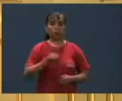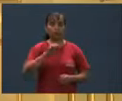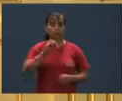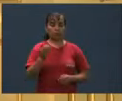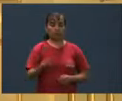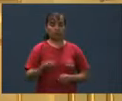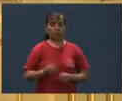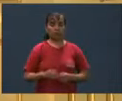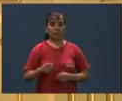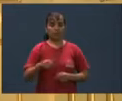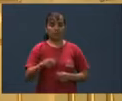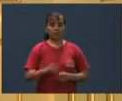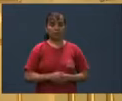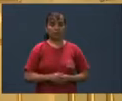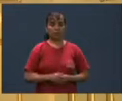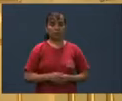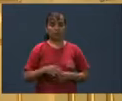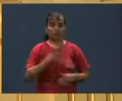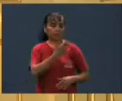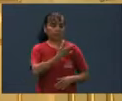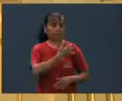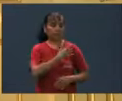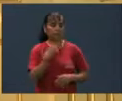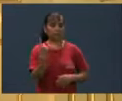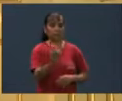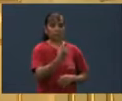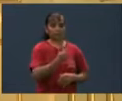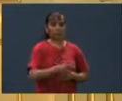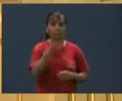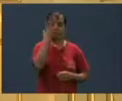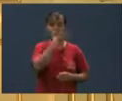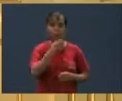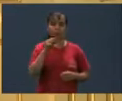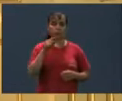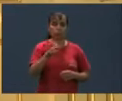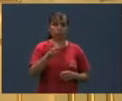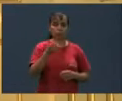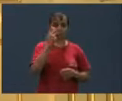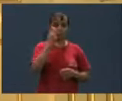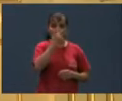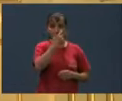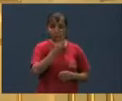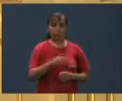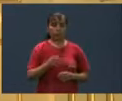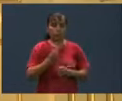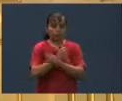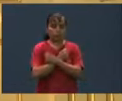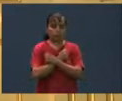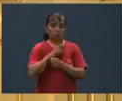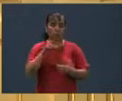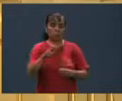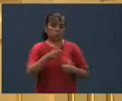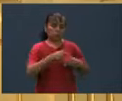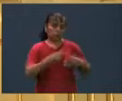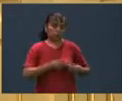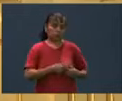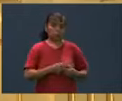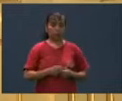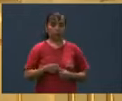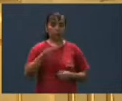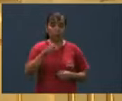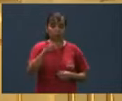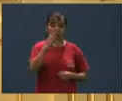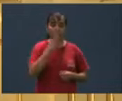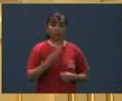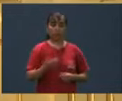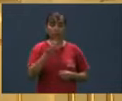del orgullo de ustedes, el encanto de sus ojos y el amor de su corazón. Sus